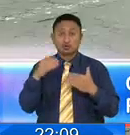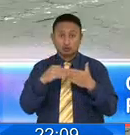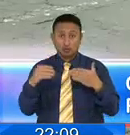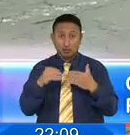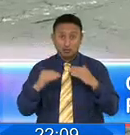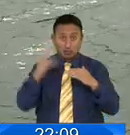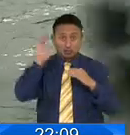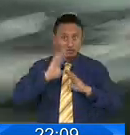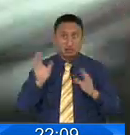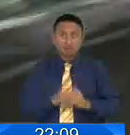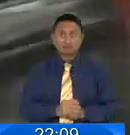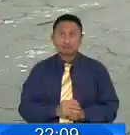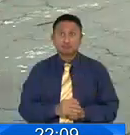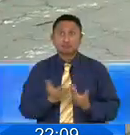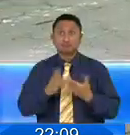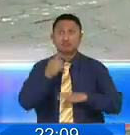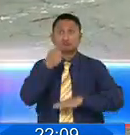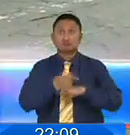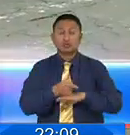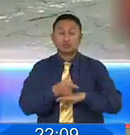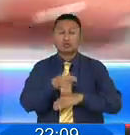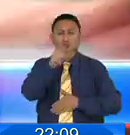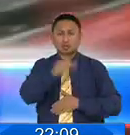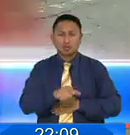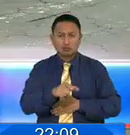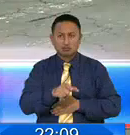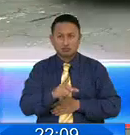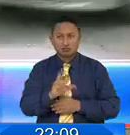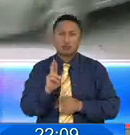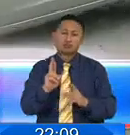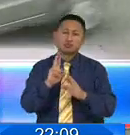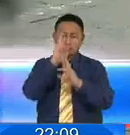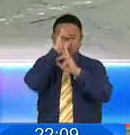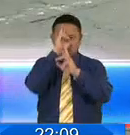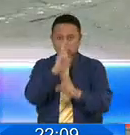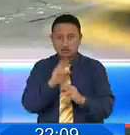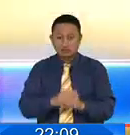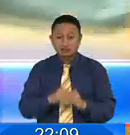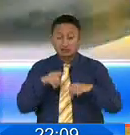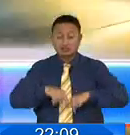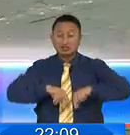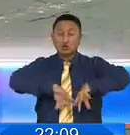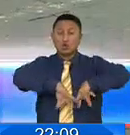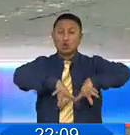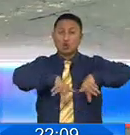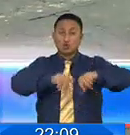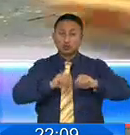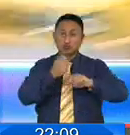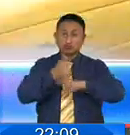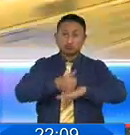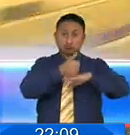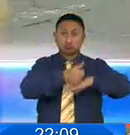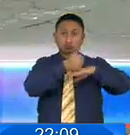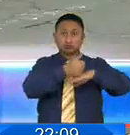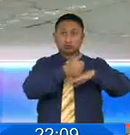al cobijo de este decreto, la ciudadanía espera que se cumpla, con el fin de que actos de corrupción desde las altas esferas del Estado no se vuelvan a